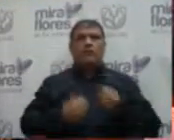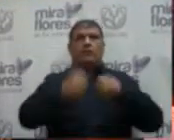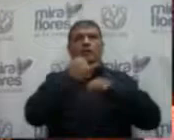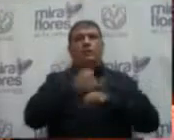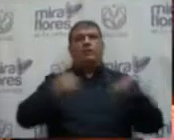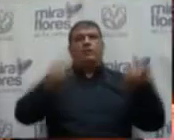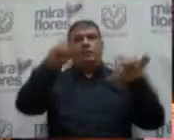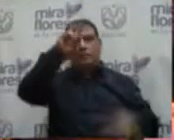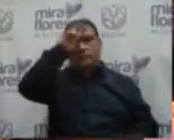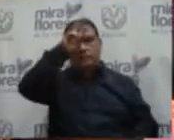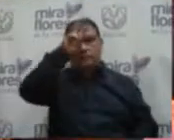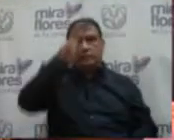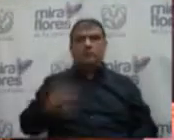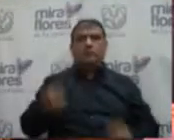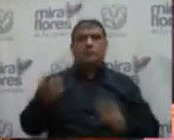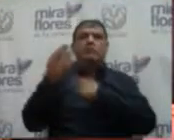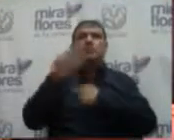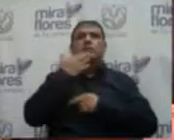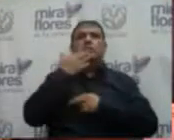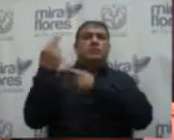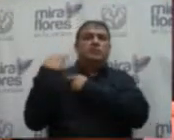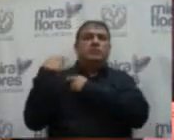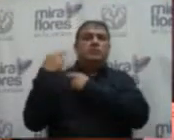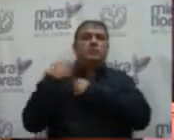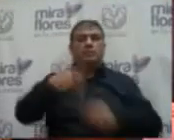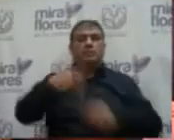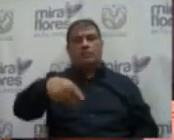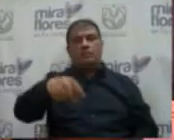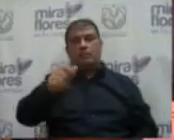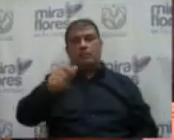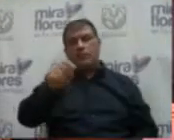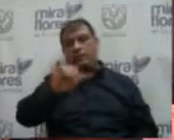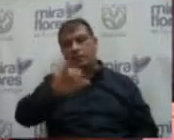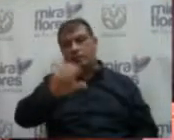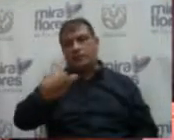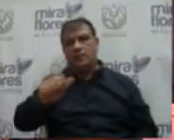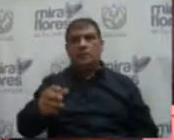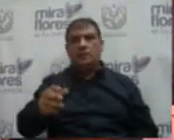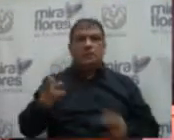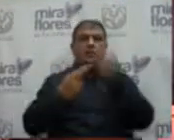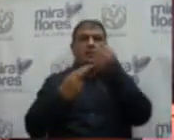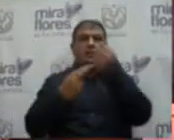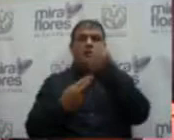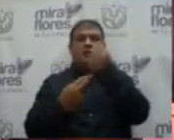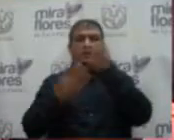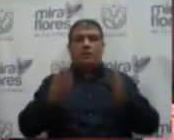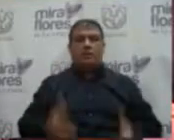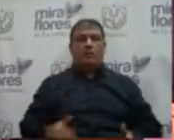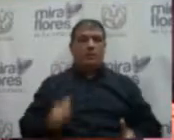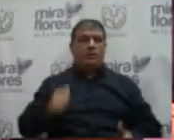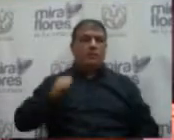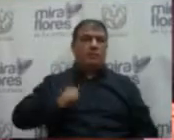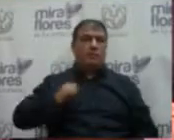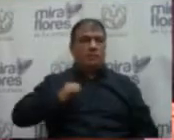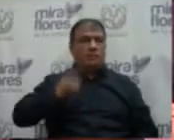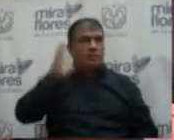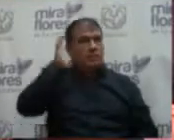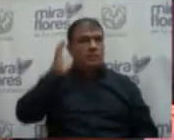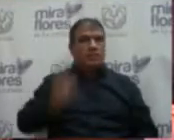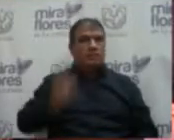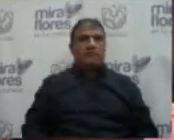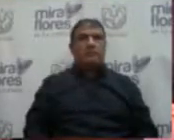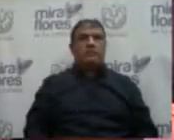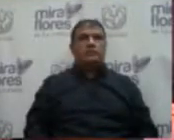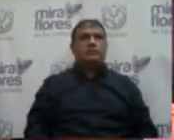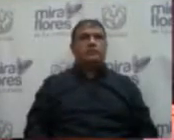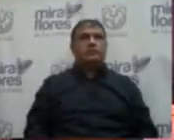Perú, a cargo de la señora Patricia del Río Jiménez y Olavide, regidora de la Municipalidad de Miraflores.